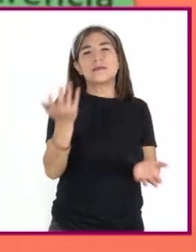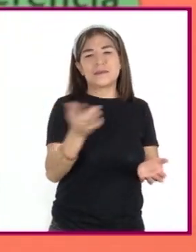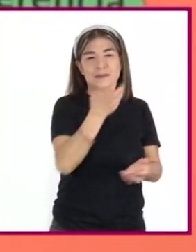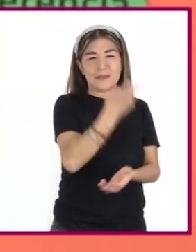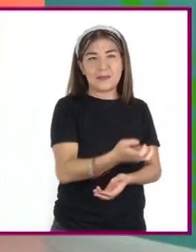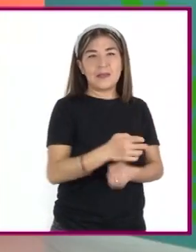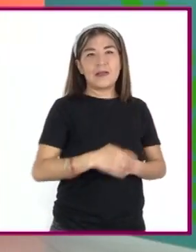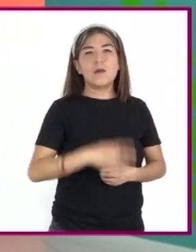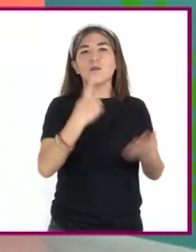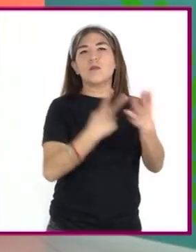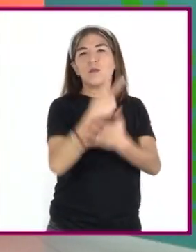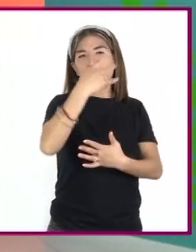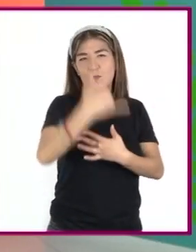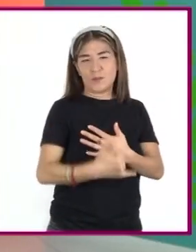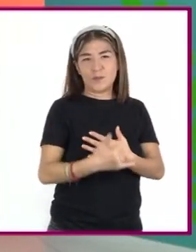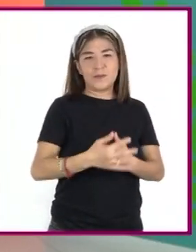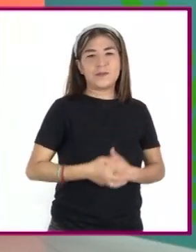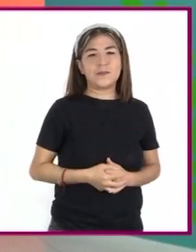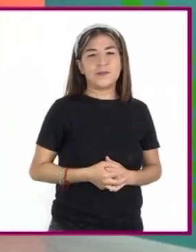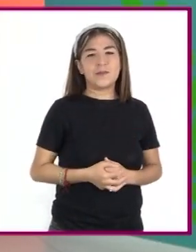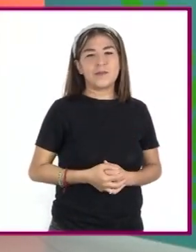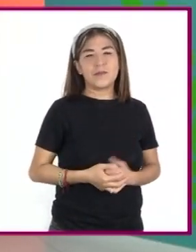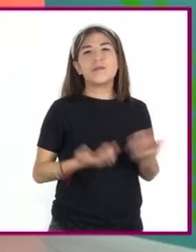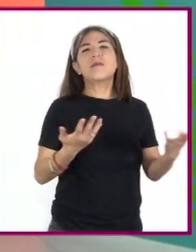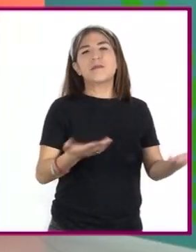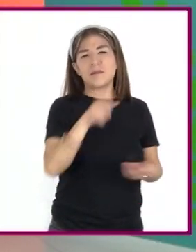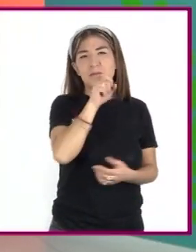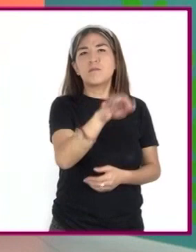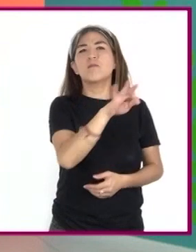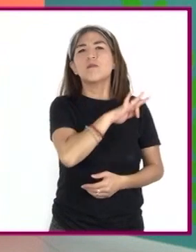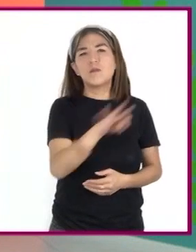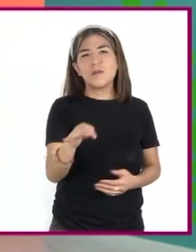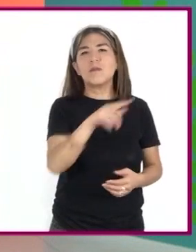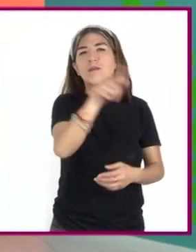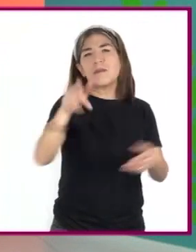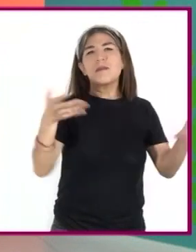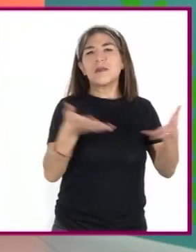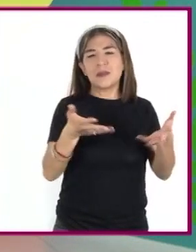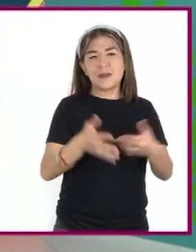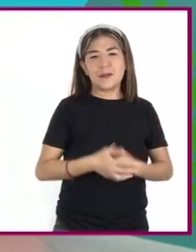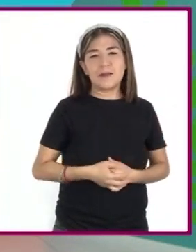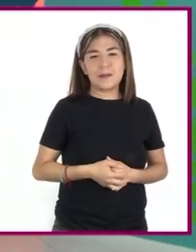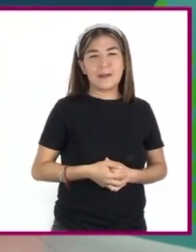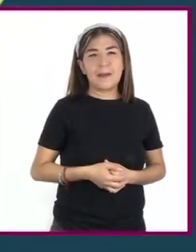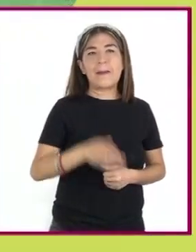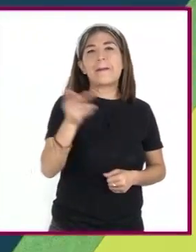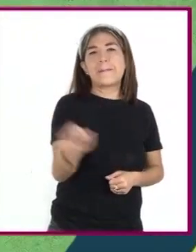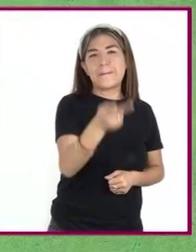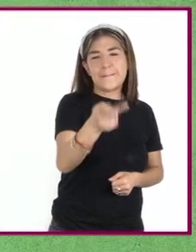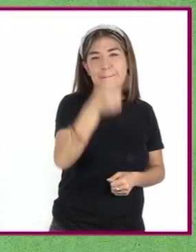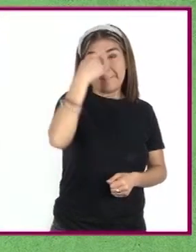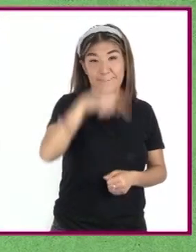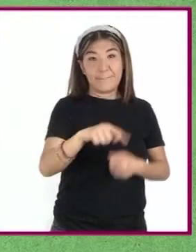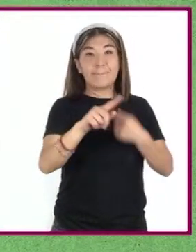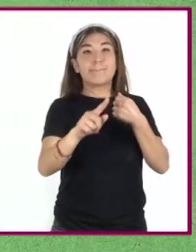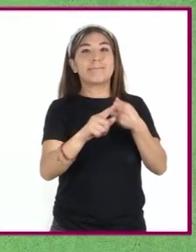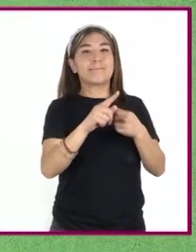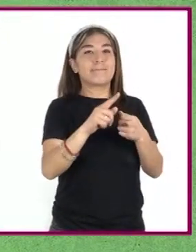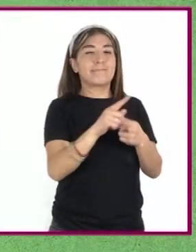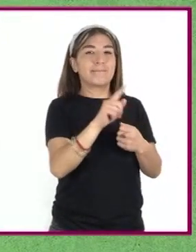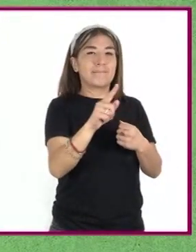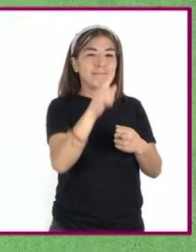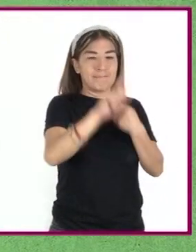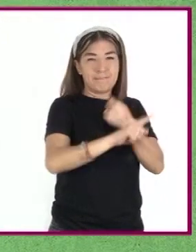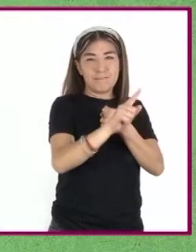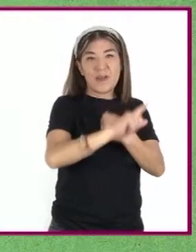partir de un proyecto, por lo que podemos considerar la siguiente pregunta-problema para